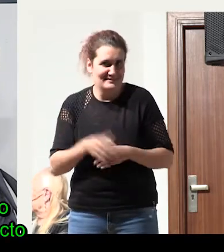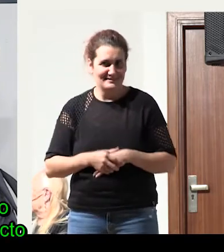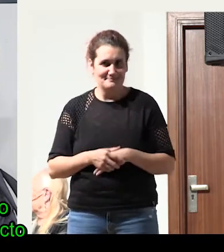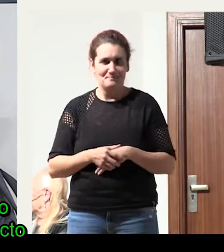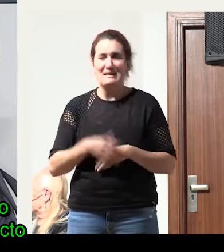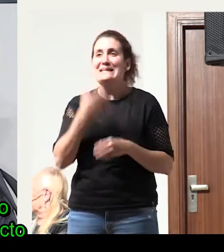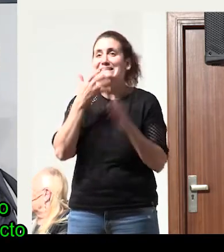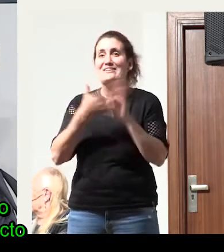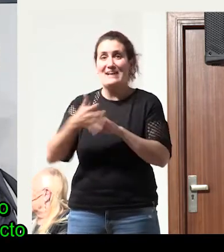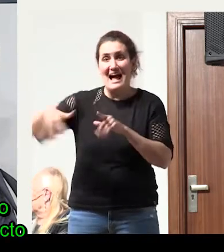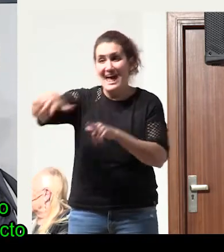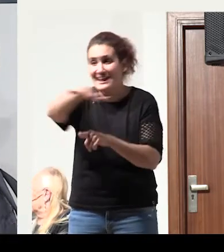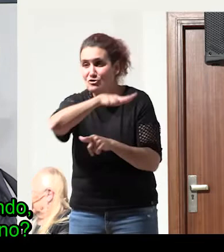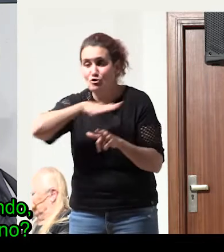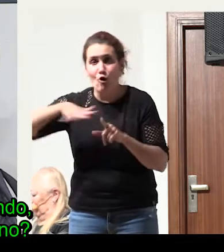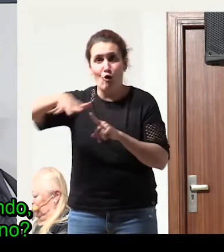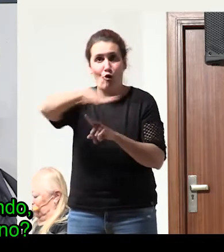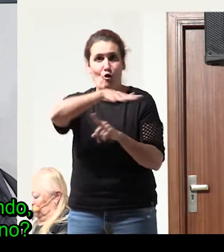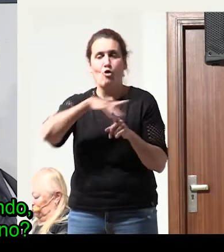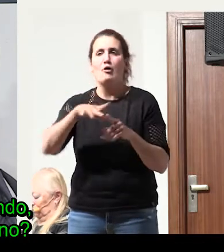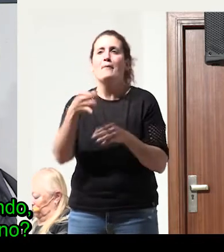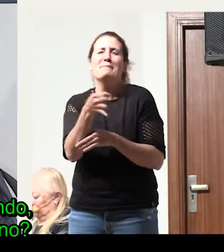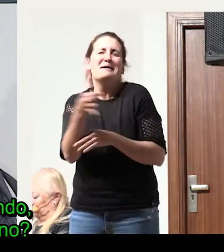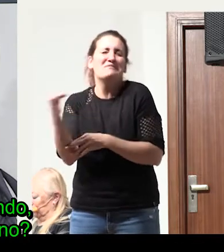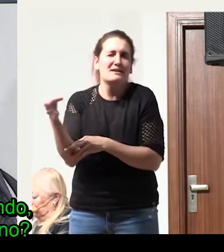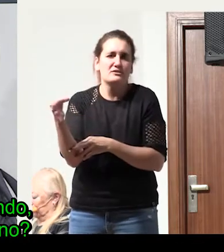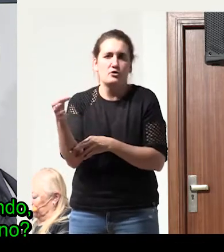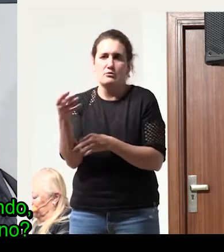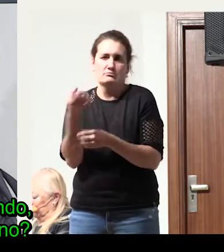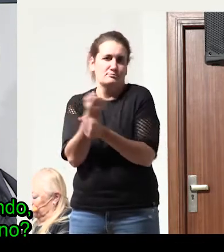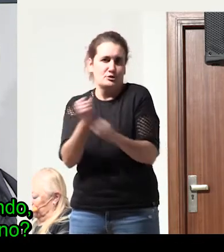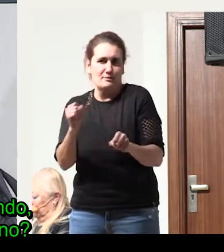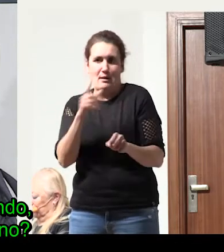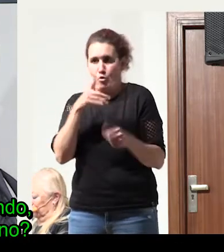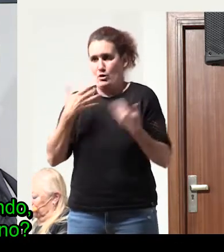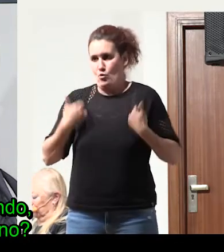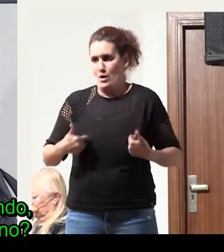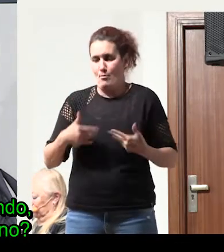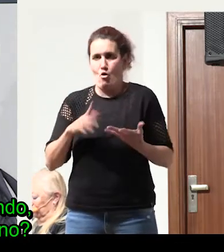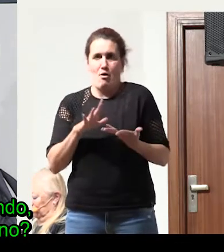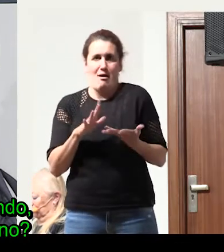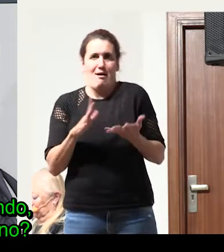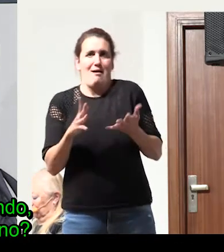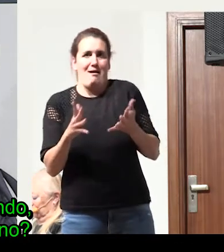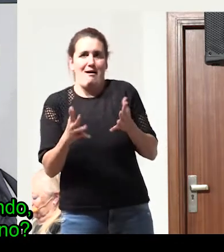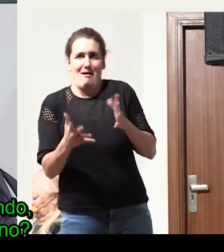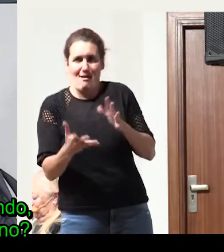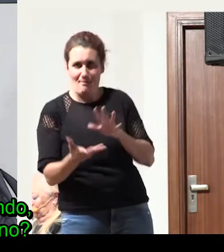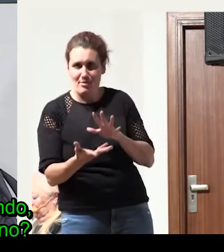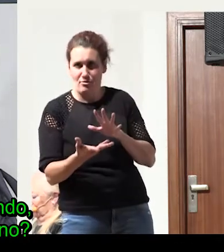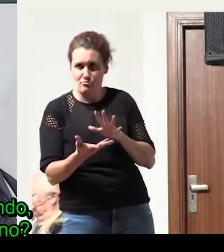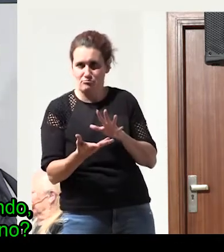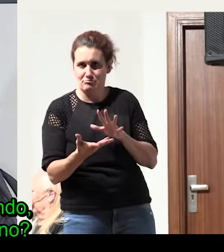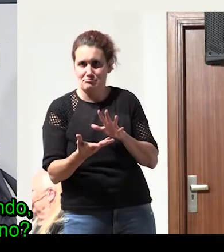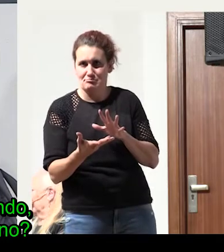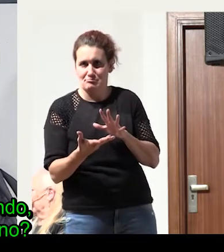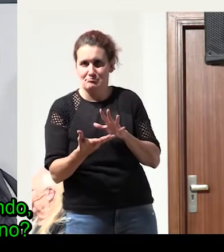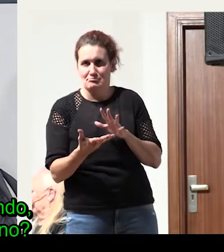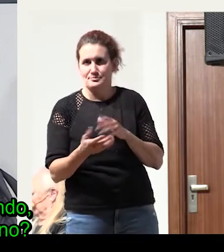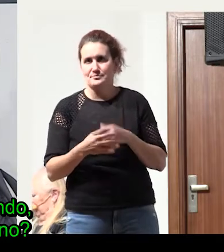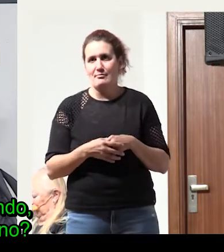que ser también, no puede ser un entorno perfecto para un cuerpo que, en fin, va cambiando a veces, ¿no?, a la medida muy,